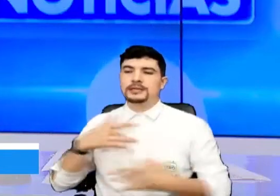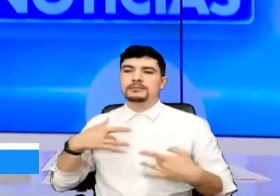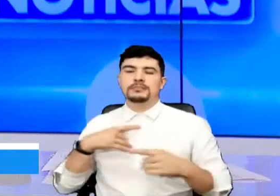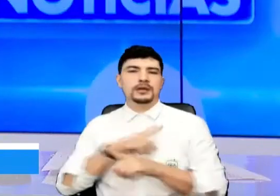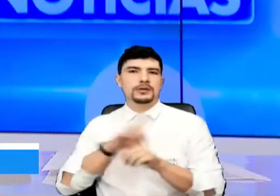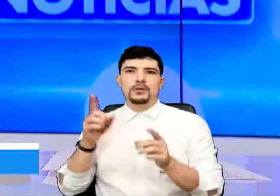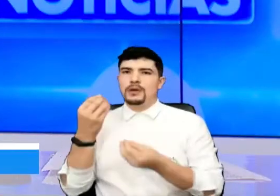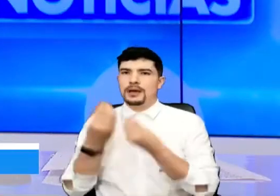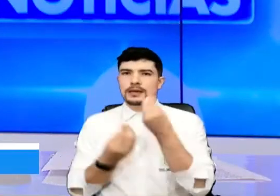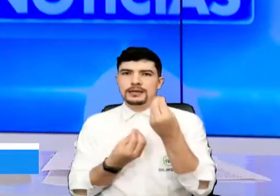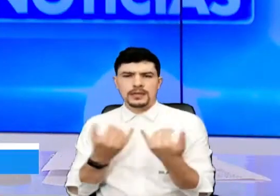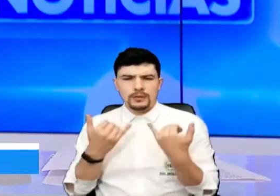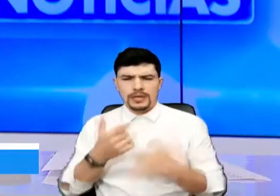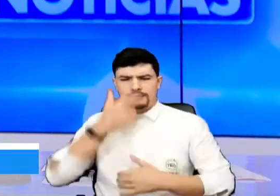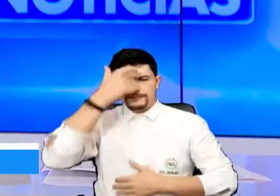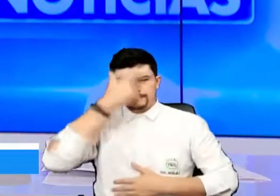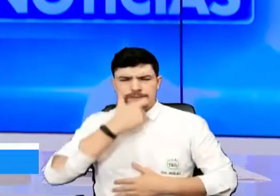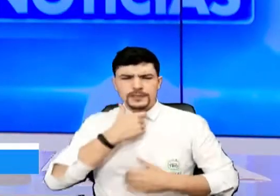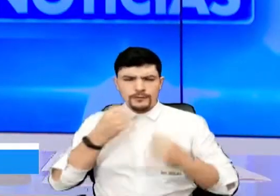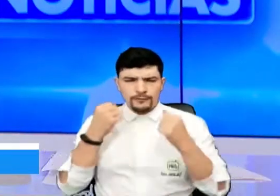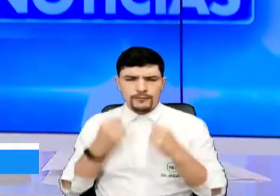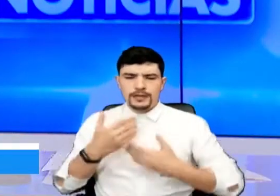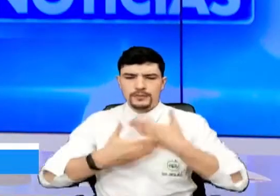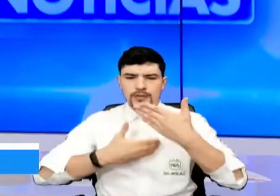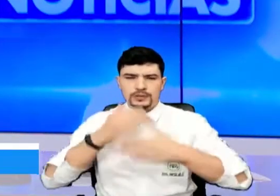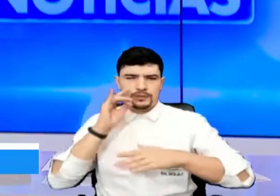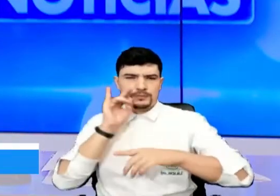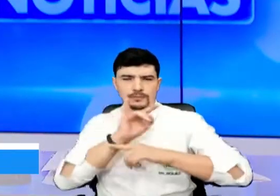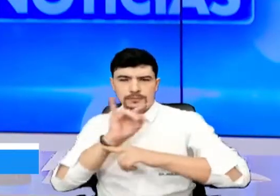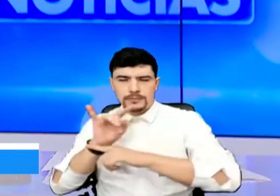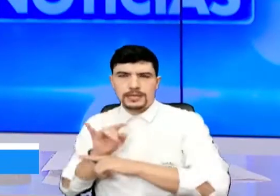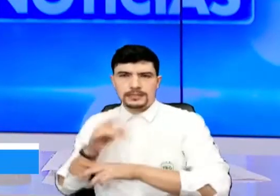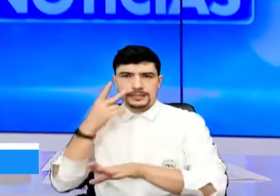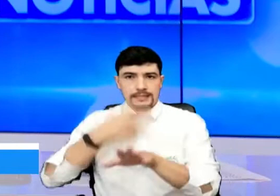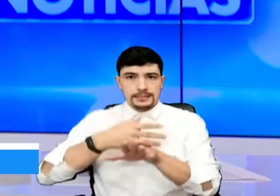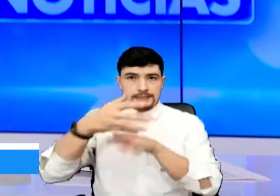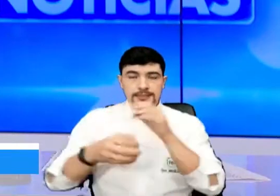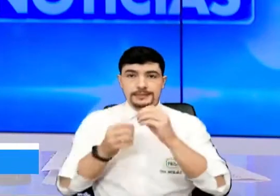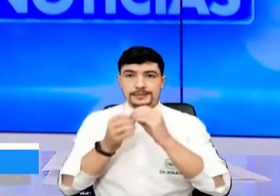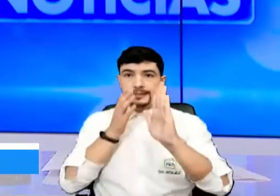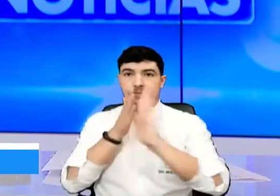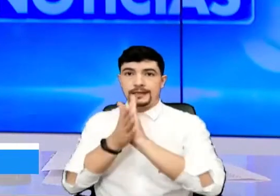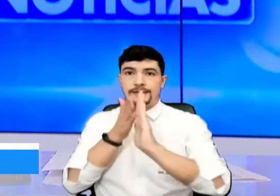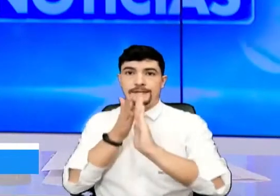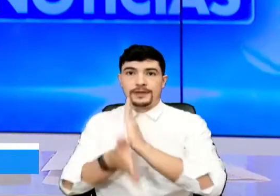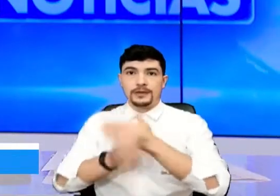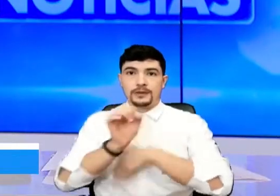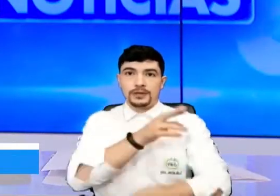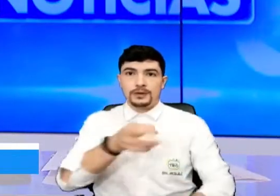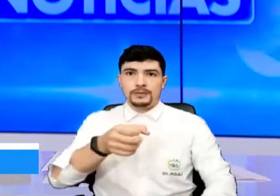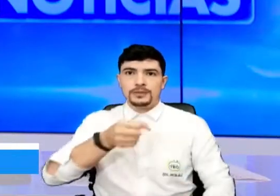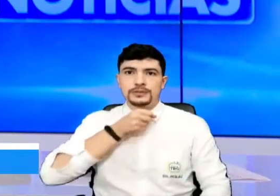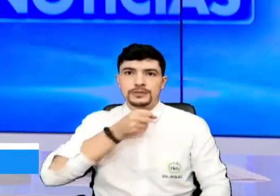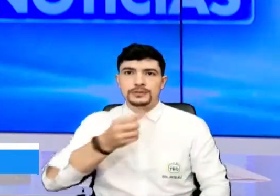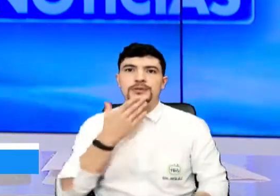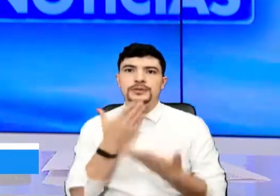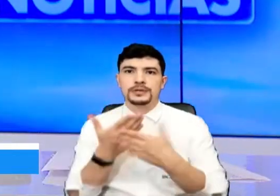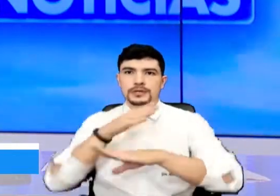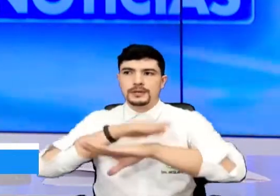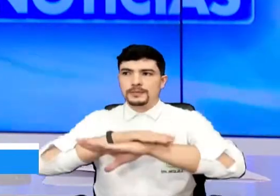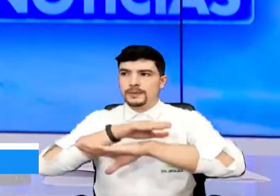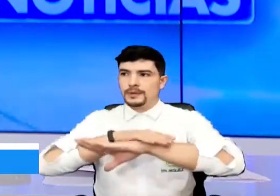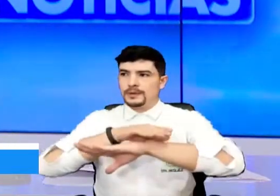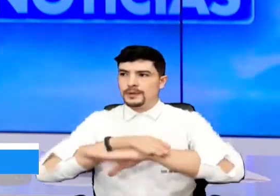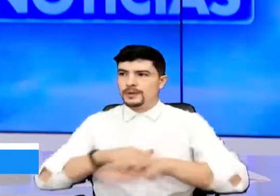3 nuevos casos positivos de COVID-19 se registraron ayer en el municipio de Moniquirá. Estos corresponden al cerco epidemiológico